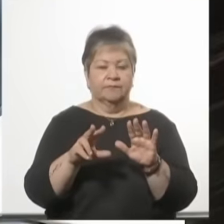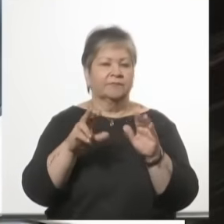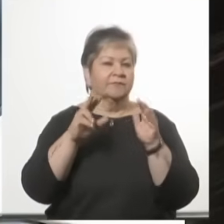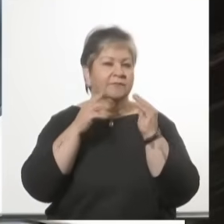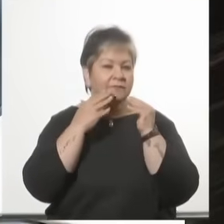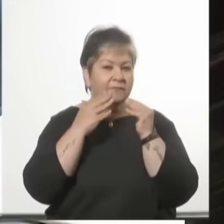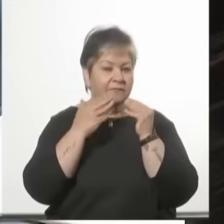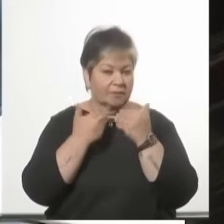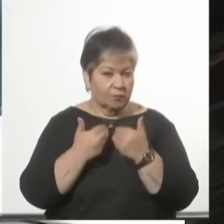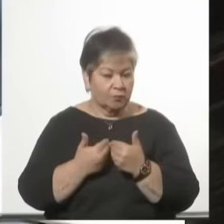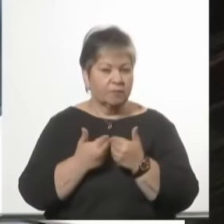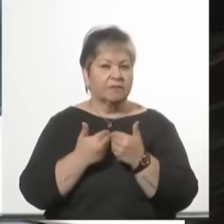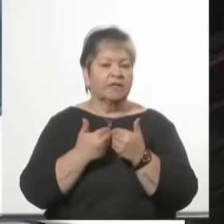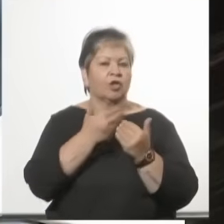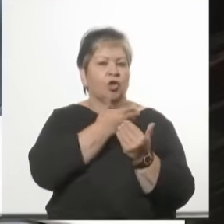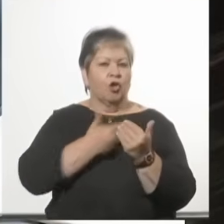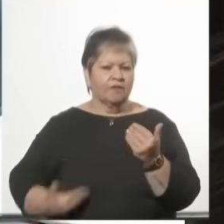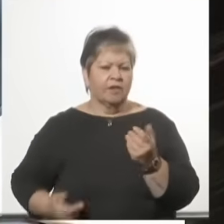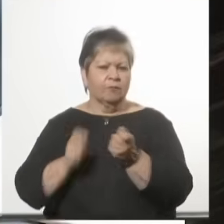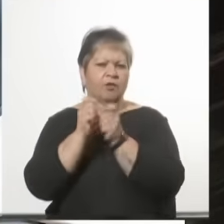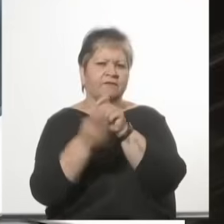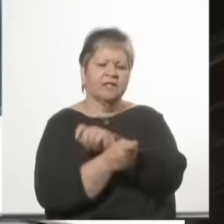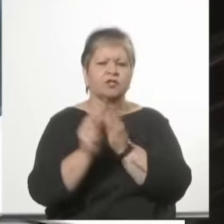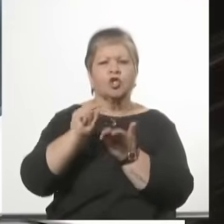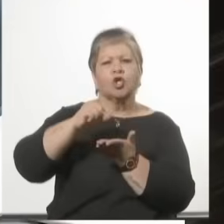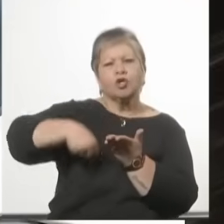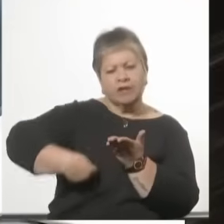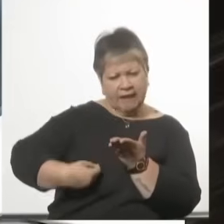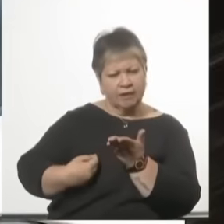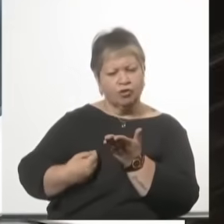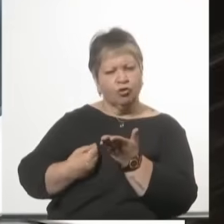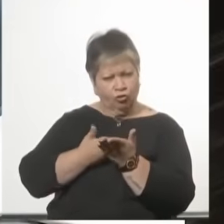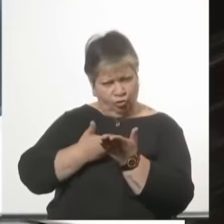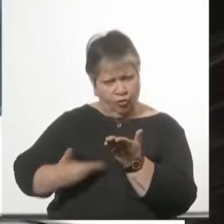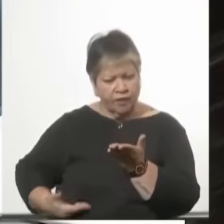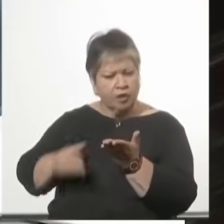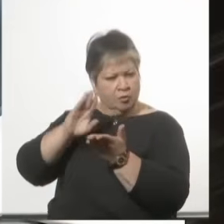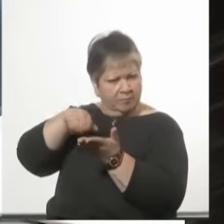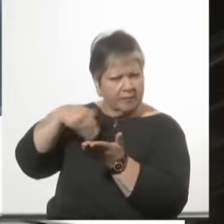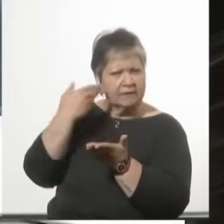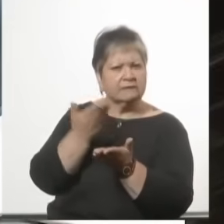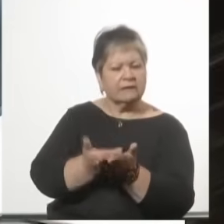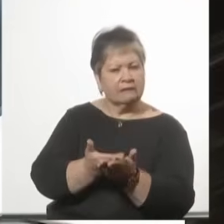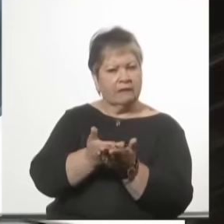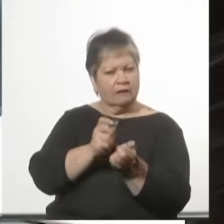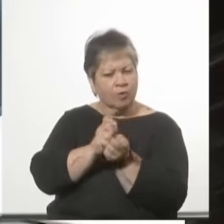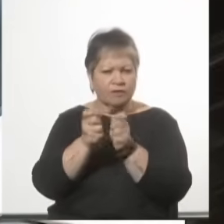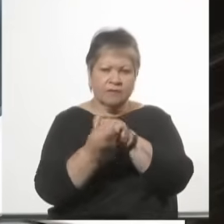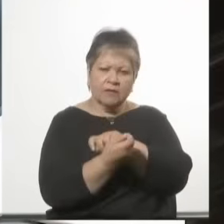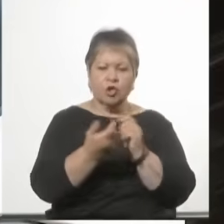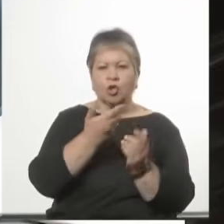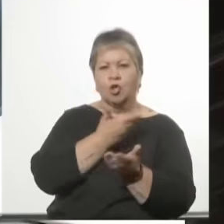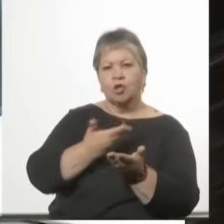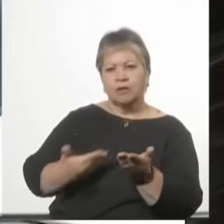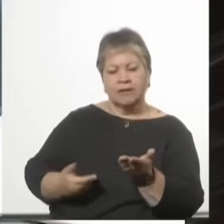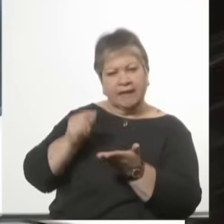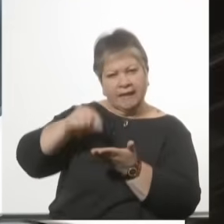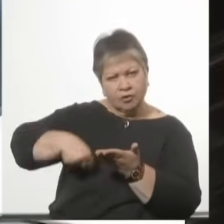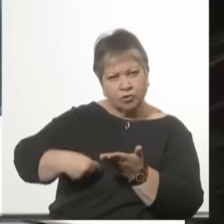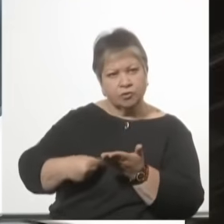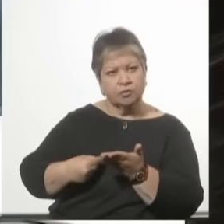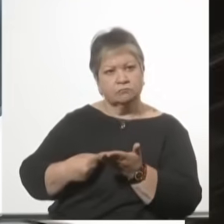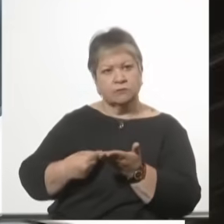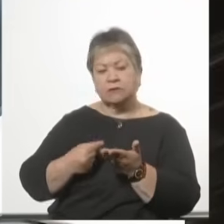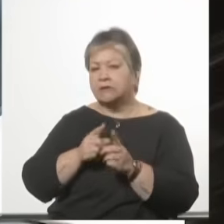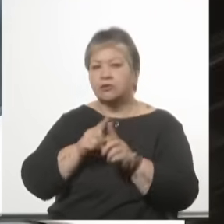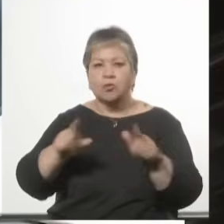si el gobierno ha presentado las modificaciones al contrato que dijo que iba a presentar en la mediación, en caso afirmativo cuáles son, y en caso negativo por qué razón no